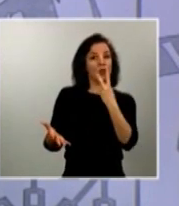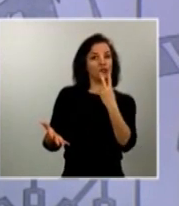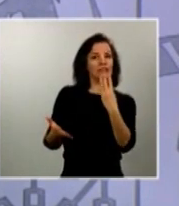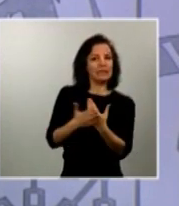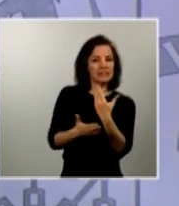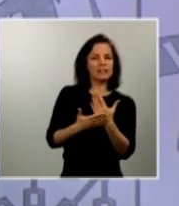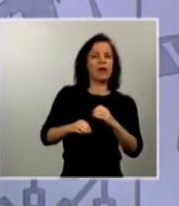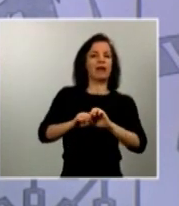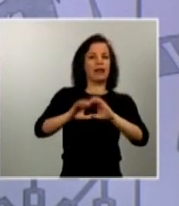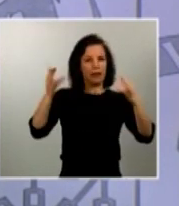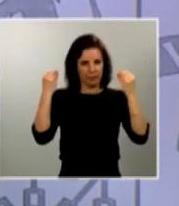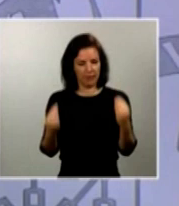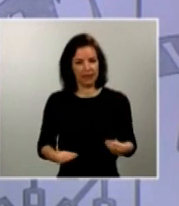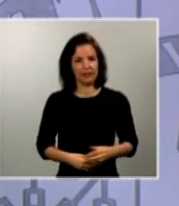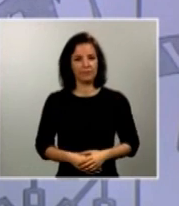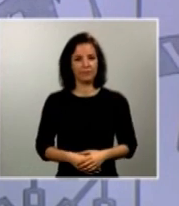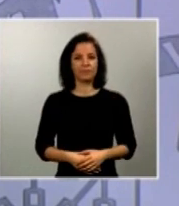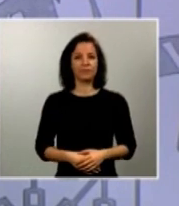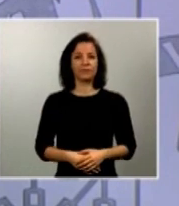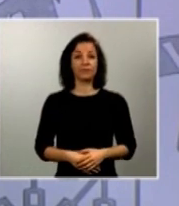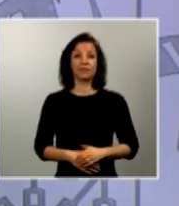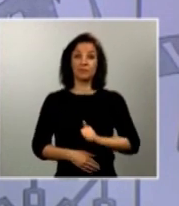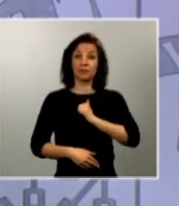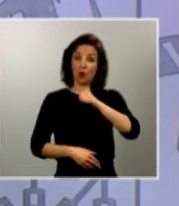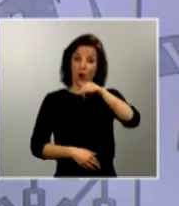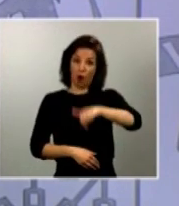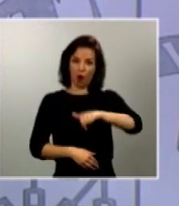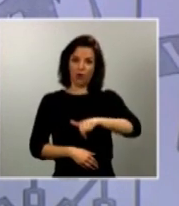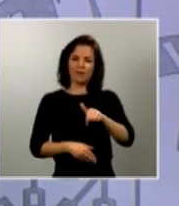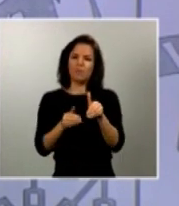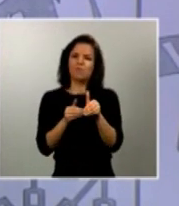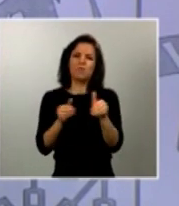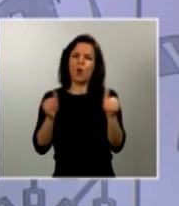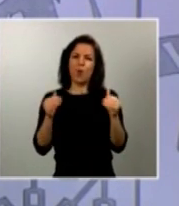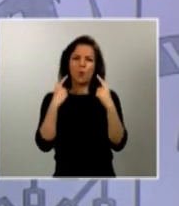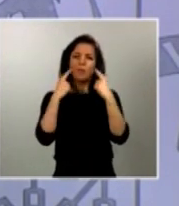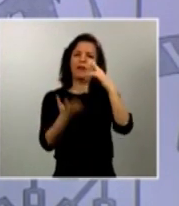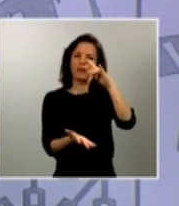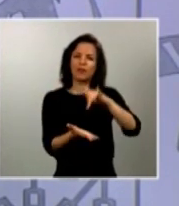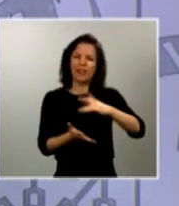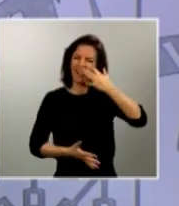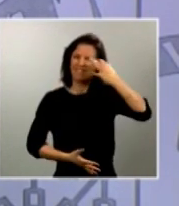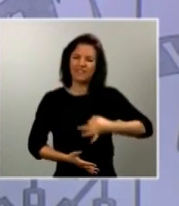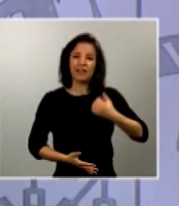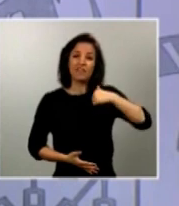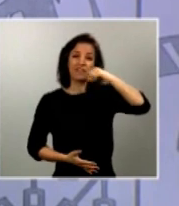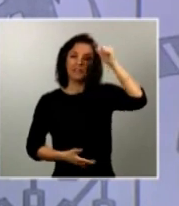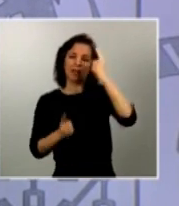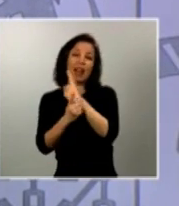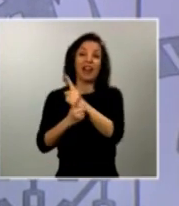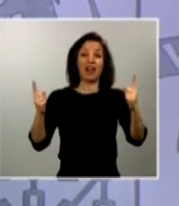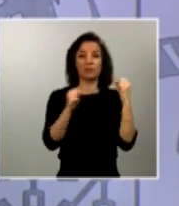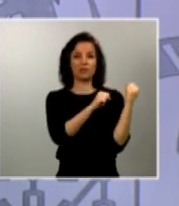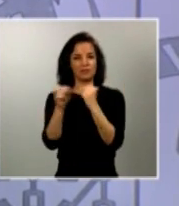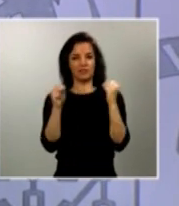que hoy es el primer día en el que realmente ha pasado el largo fin de semana de semana santa para todos los comedores